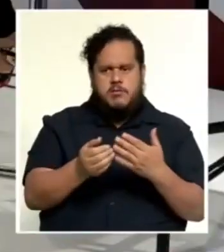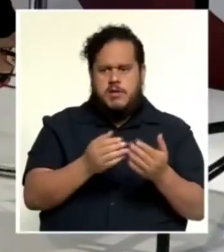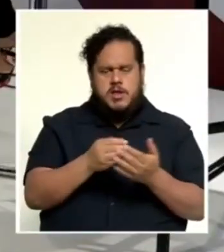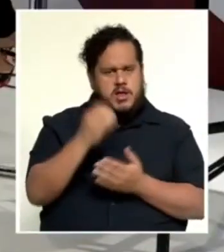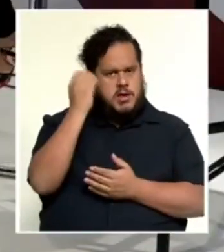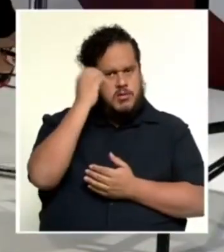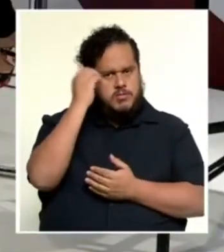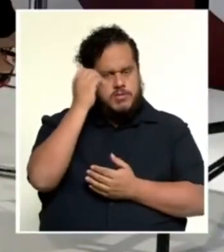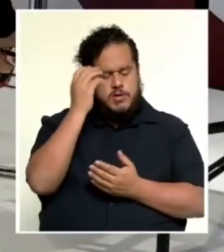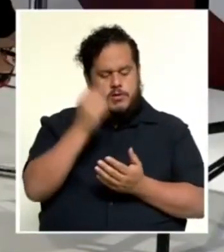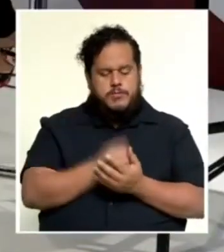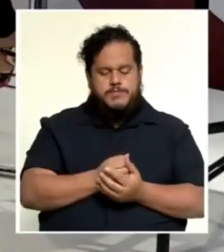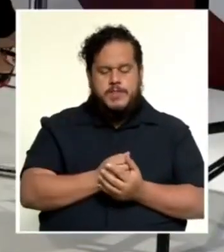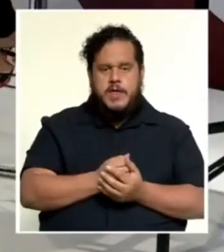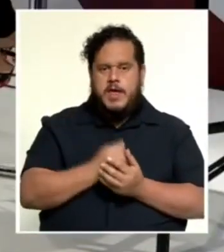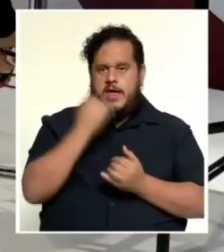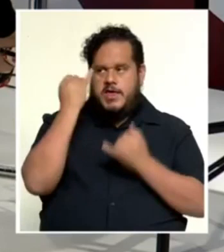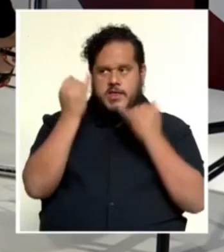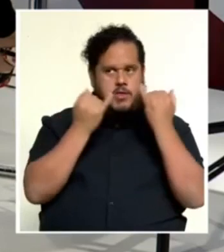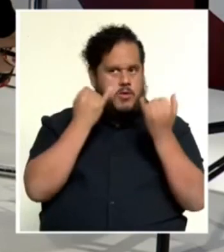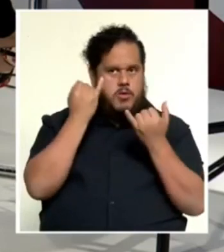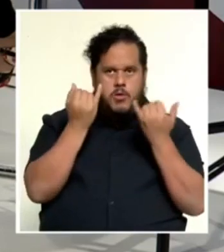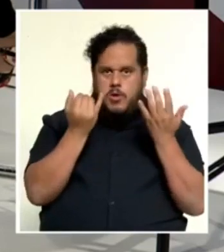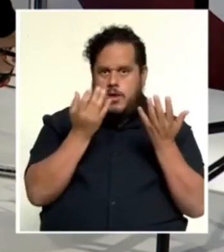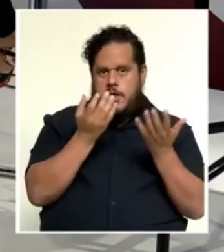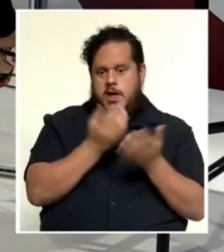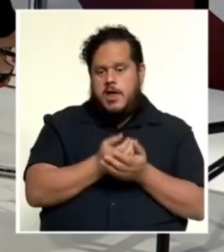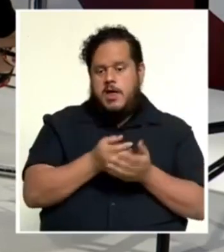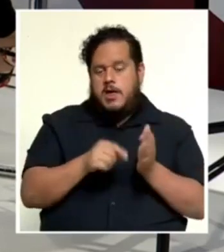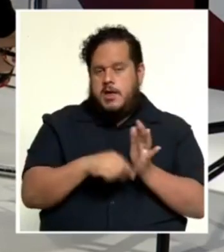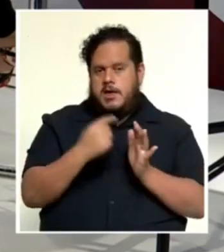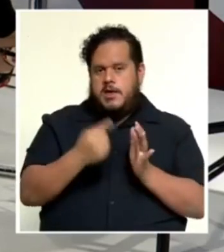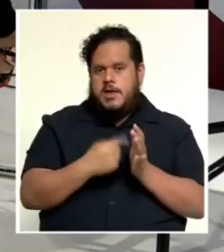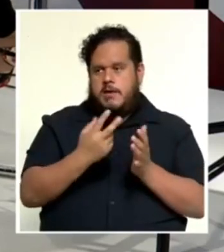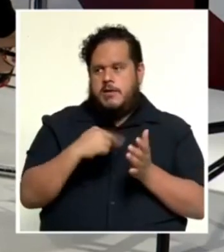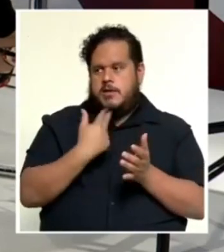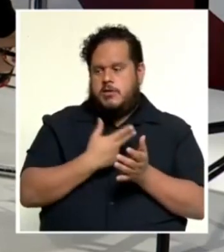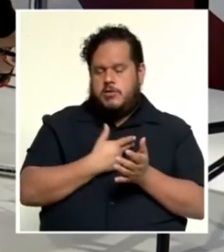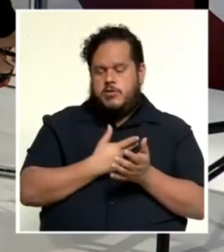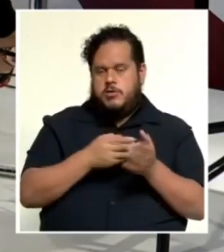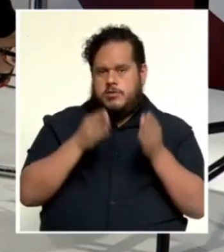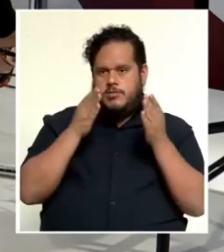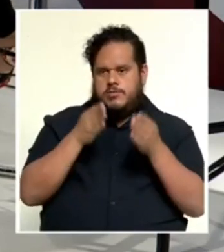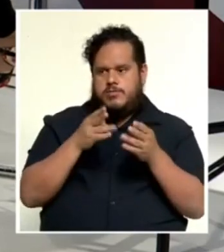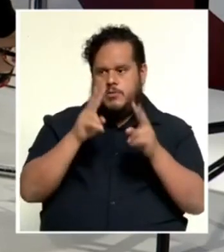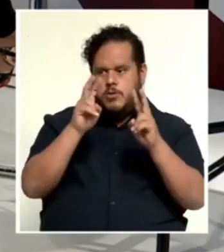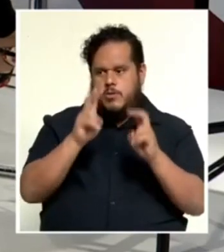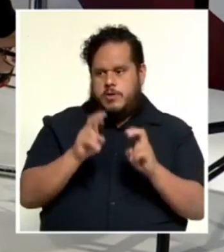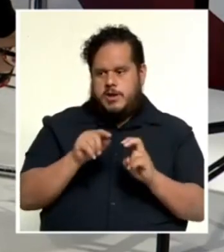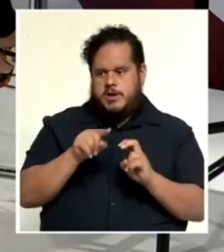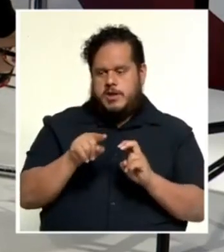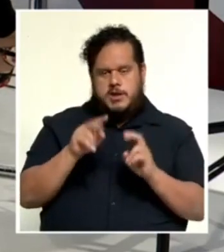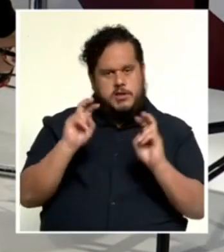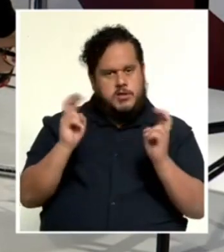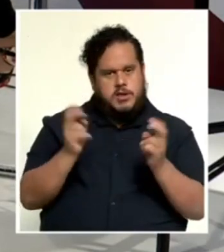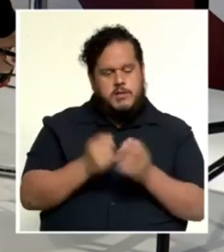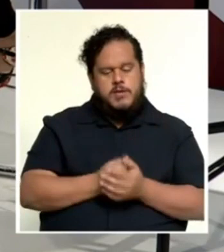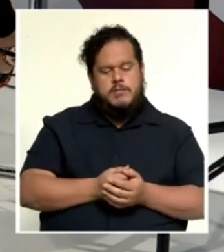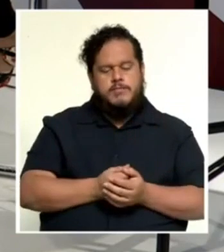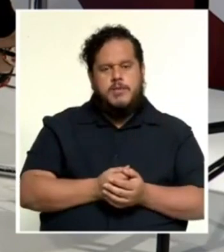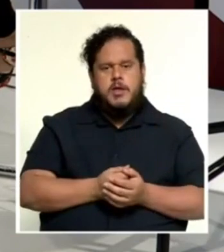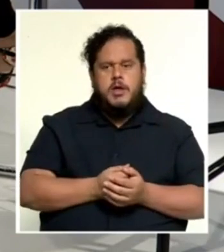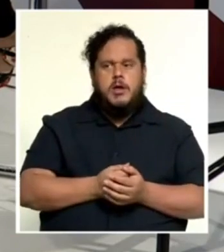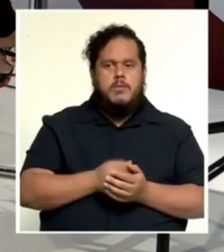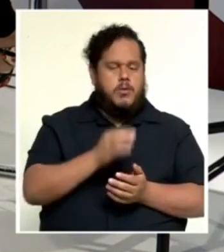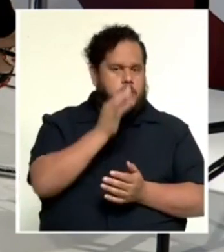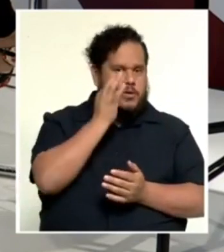consideración, digamos que ideológica, en la que a veces caemos nosotros como analistas de estos temas, por José